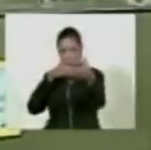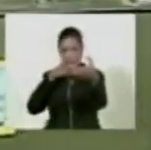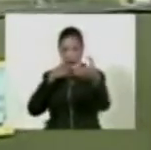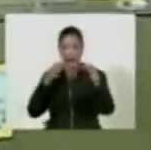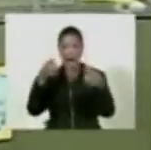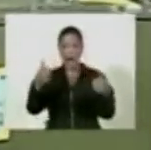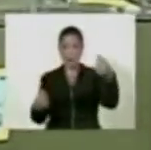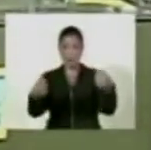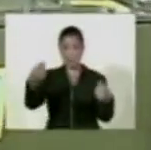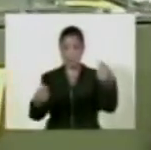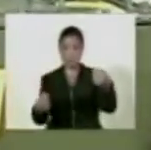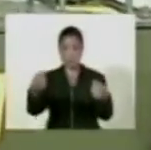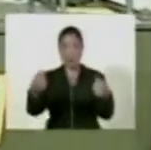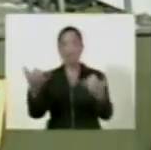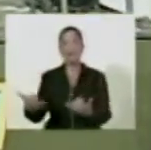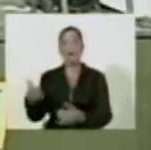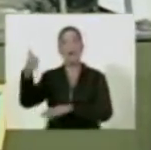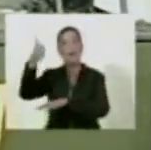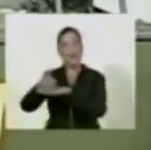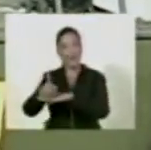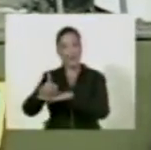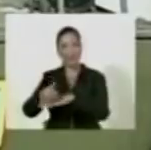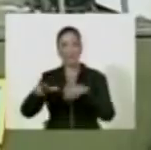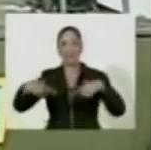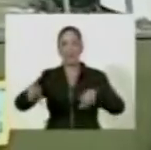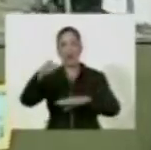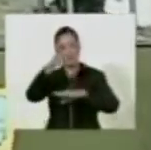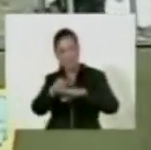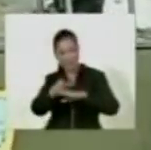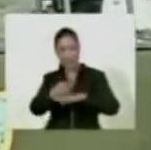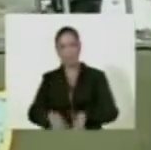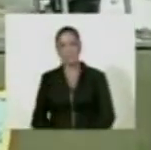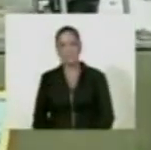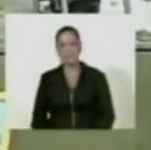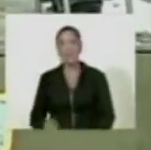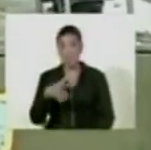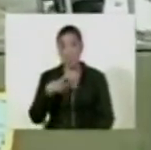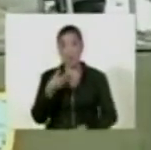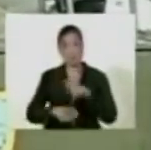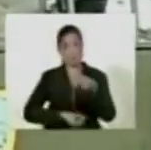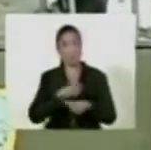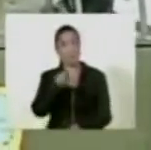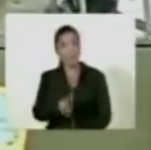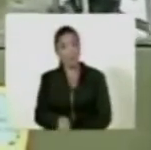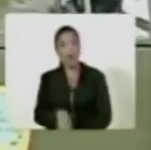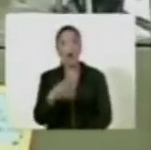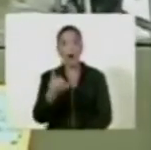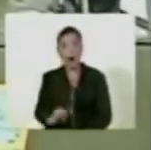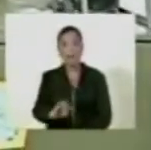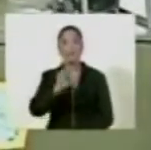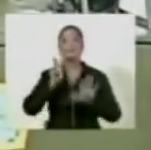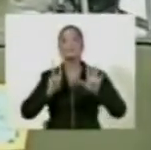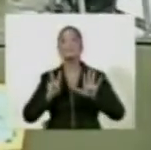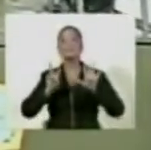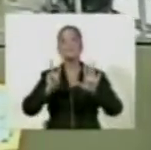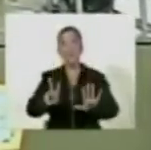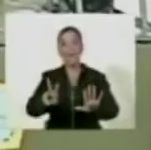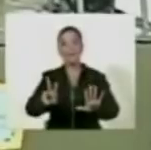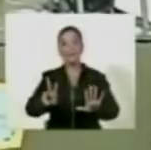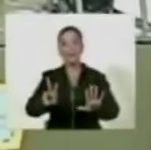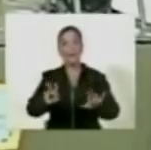mecánico y en este momento el jefe de tanque, que sería yo, mi comandante en jefe. Tiene la capacidad también de tener 7 tropas